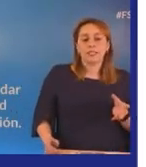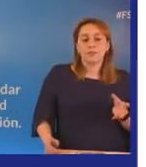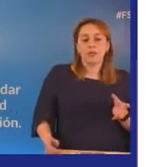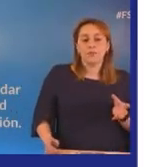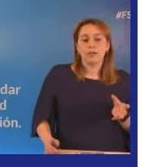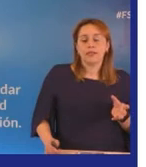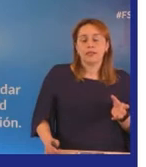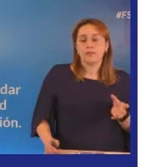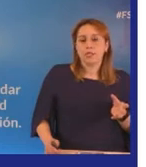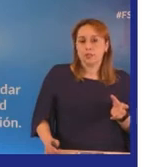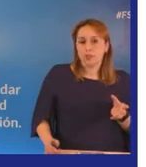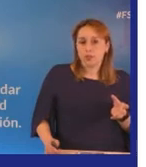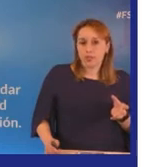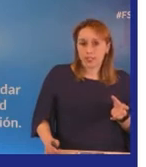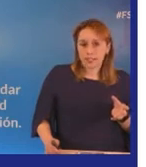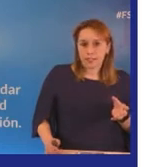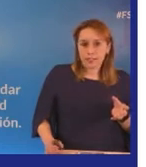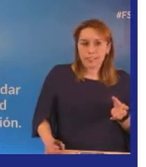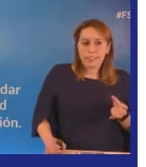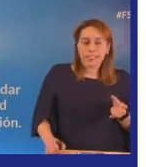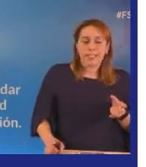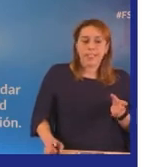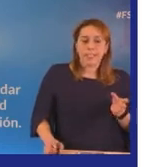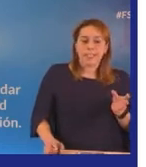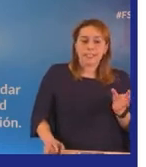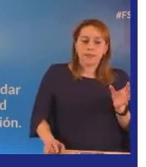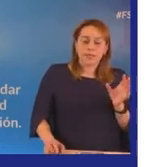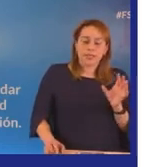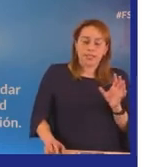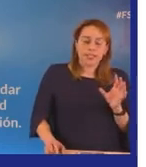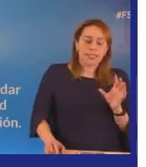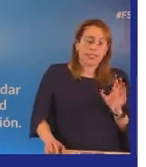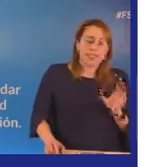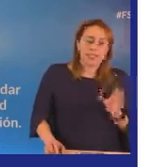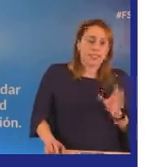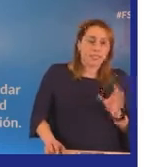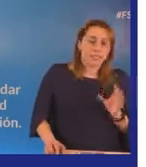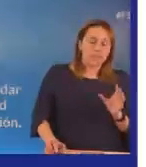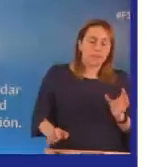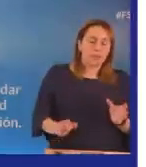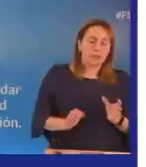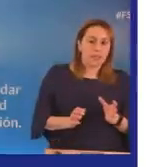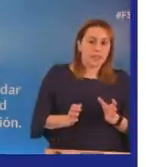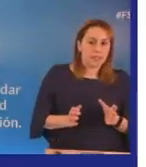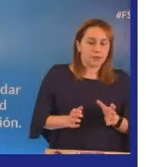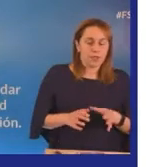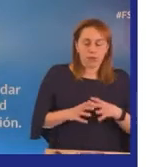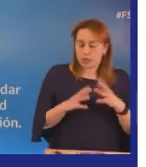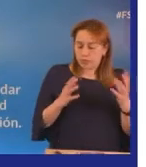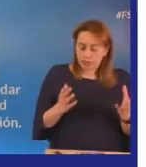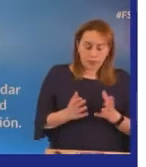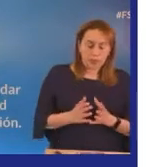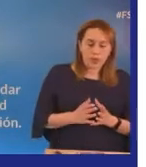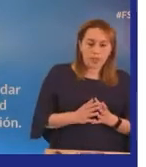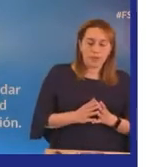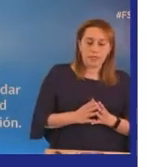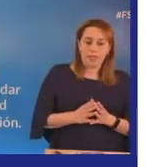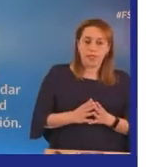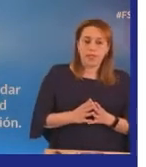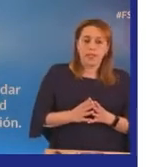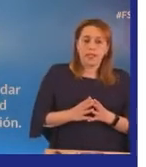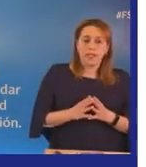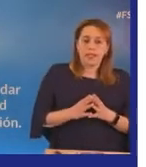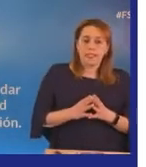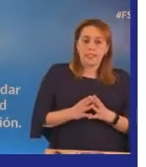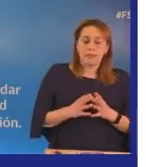Acá empezamos la parte de estimulación cognitiva. En esta fase de la enfermedad de Alzheimer o cualquier tipo de